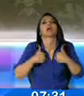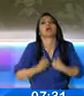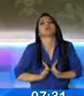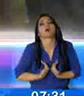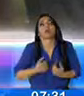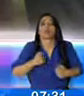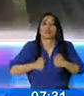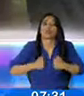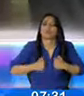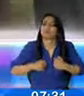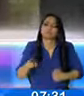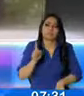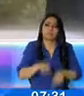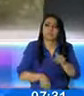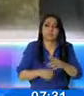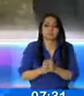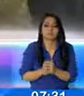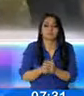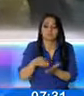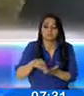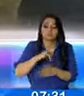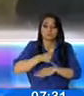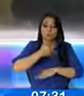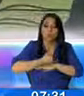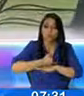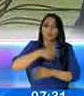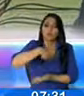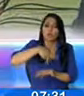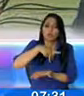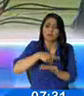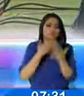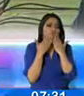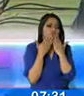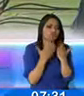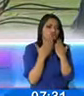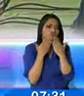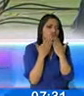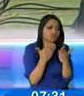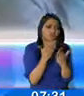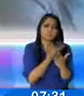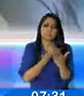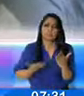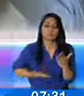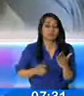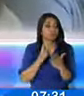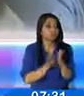puede ocurrir los miembros de las juntas parroquiales agradecieron el gesto del presidente